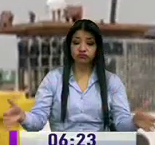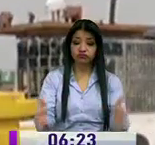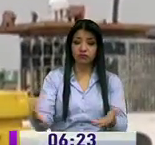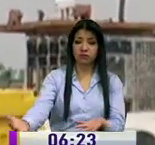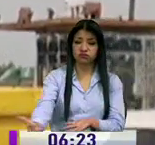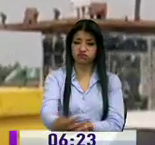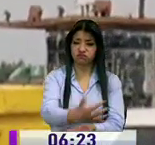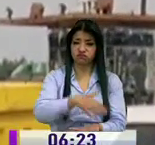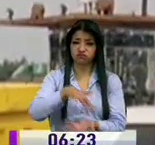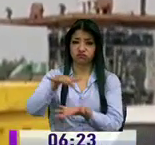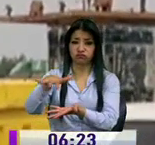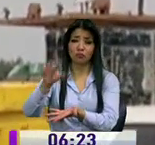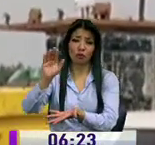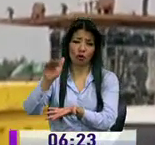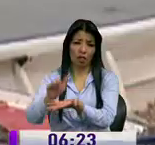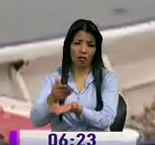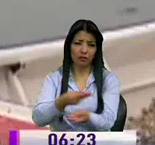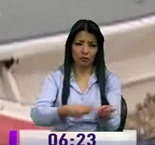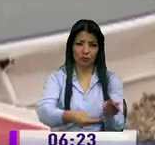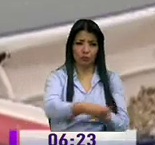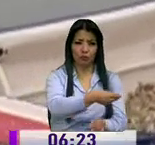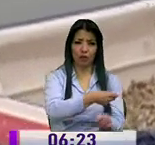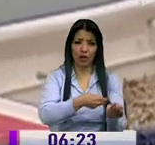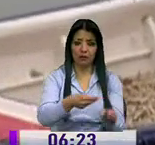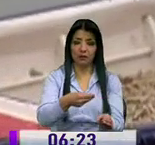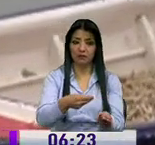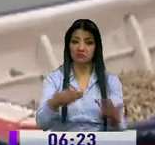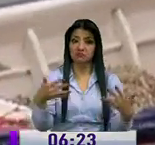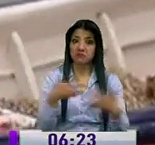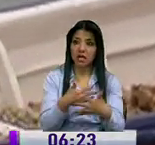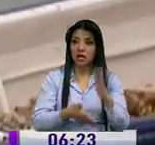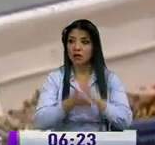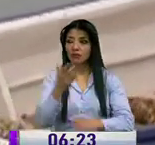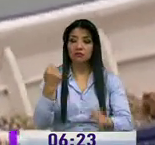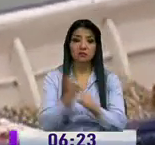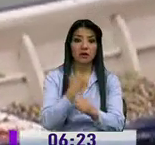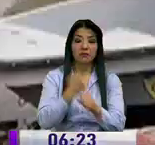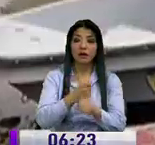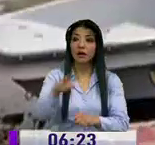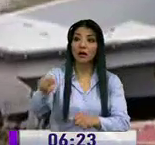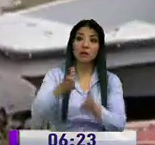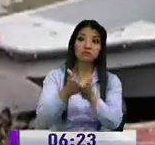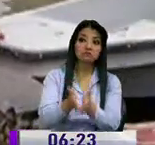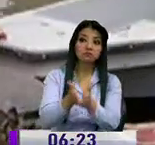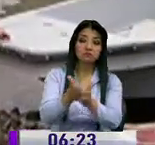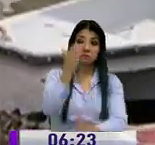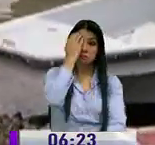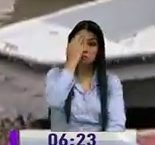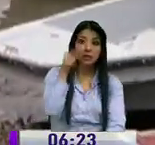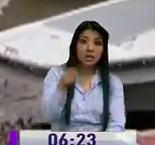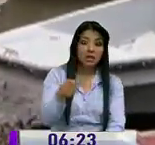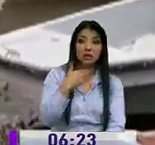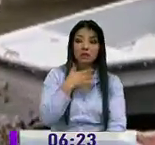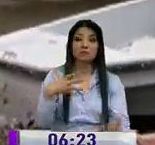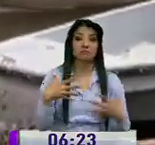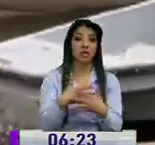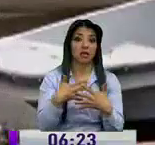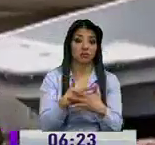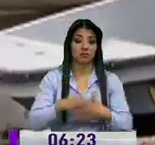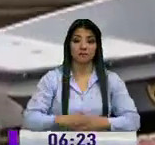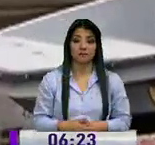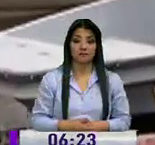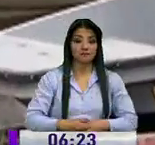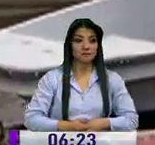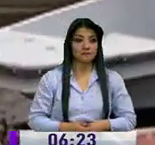y luego parcialmente recuperada, deben regresar a laborar ante lo sucedido la mañana de ese jueves, informó